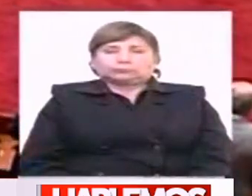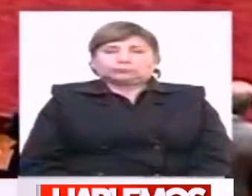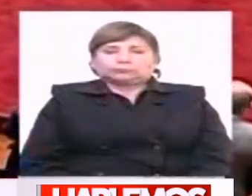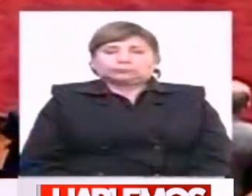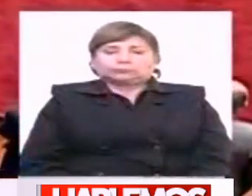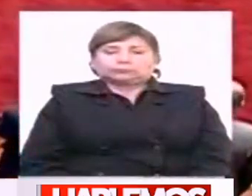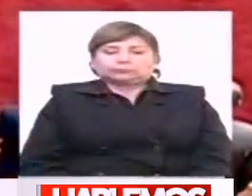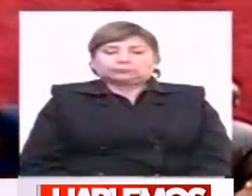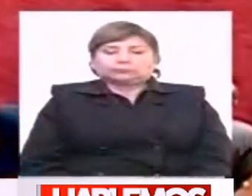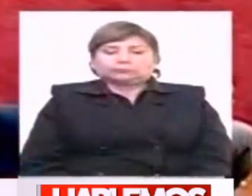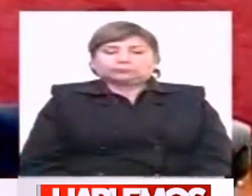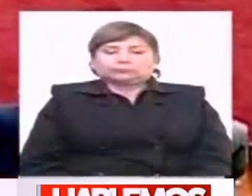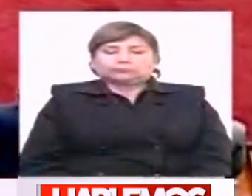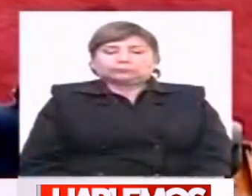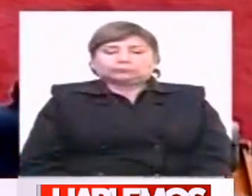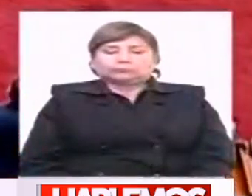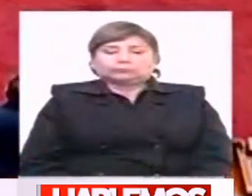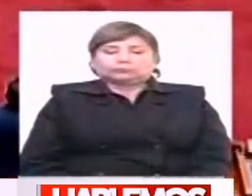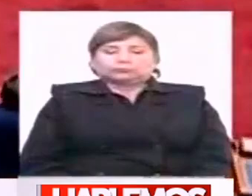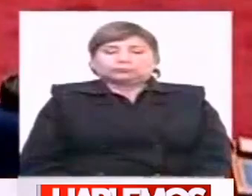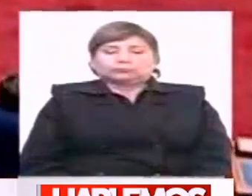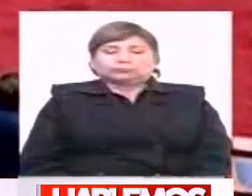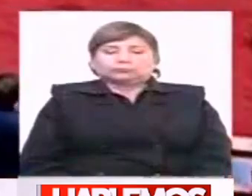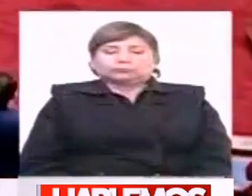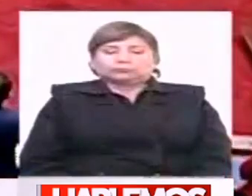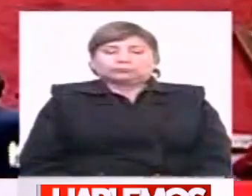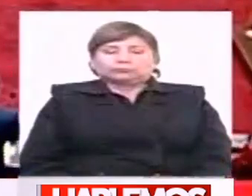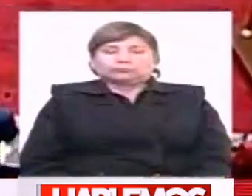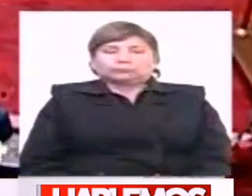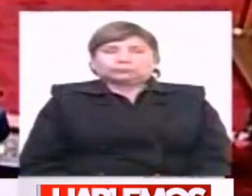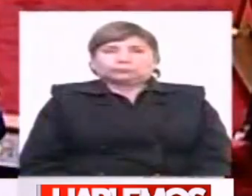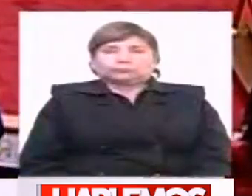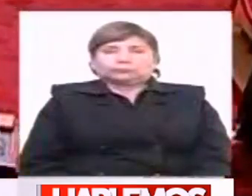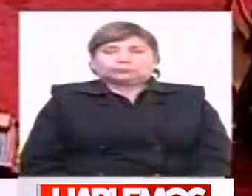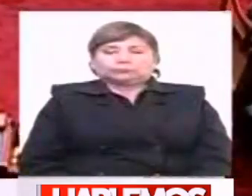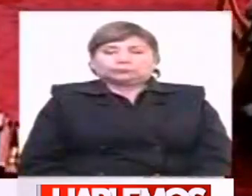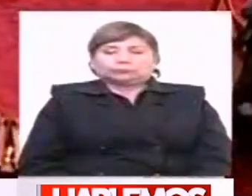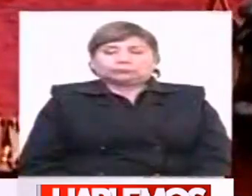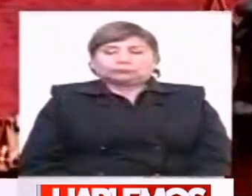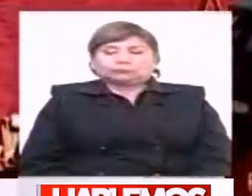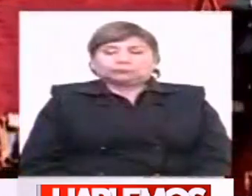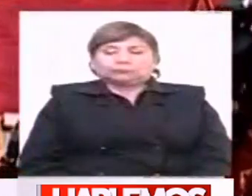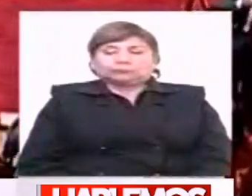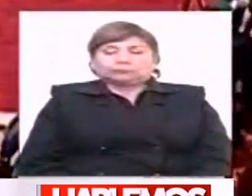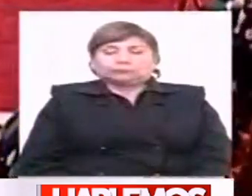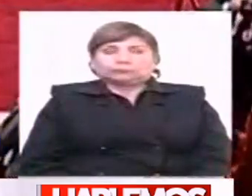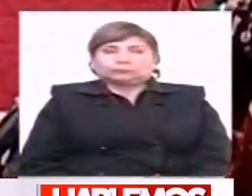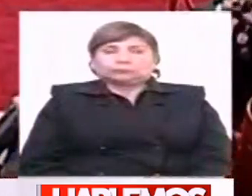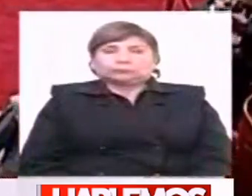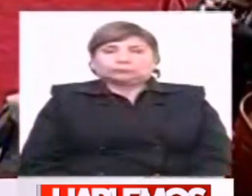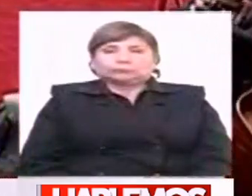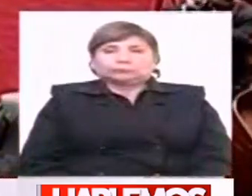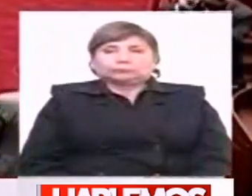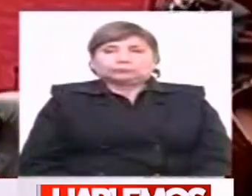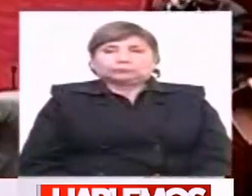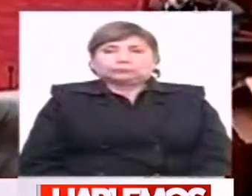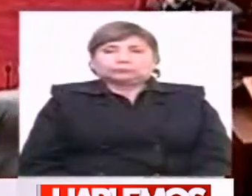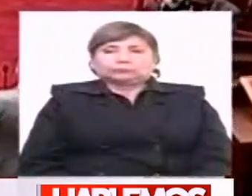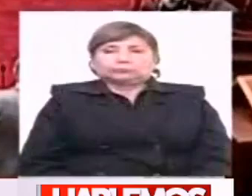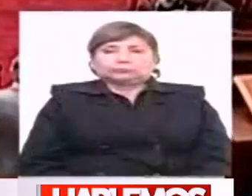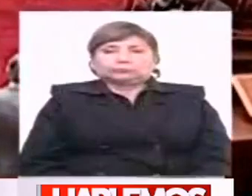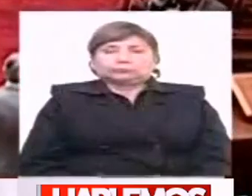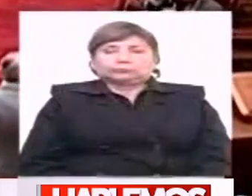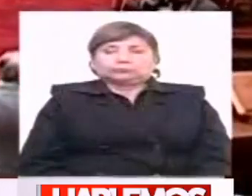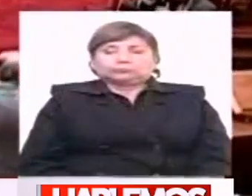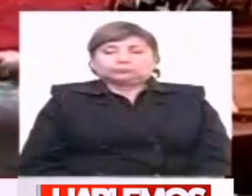en Barrios Altos, con la muerte incluida de un menor de edad en esta masacre que ocurrió